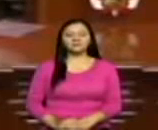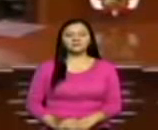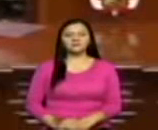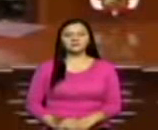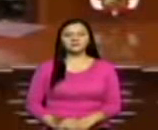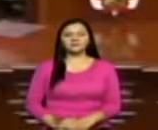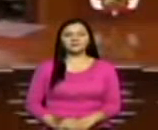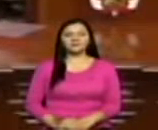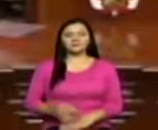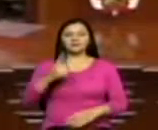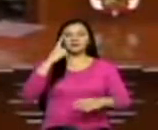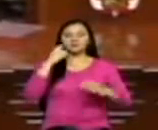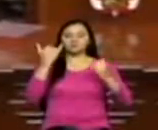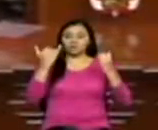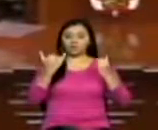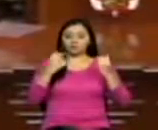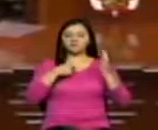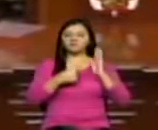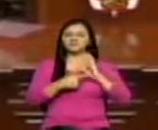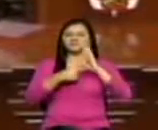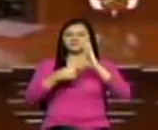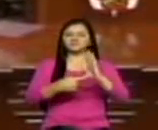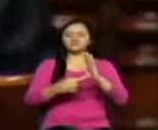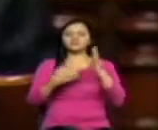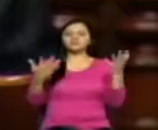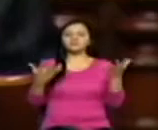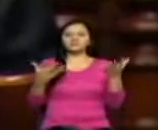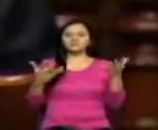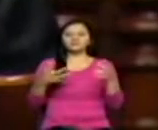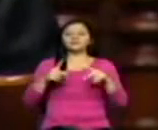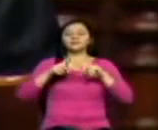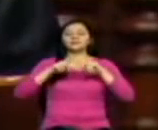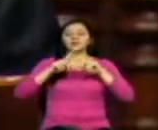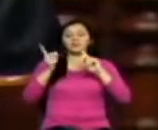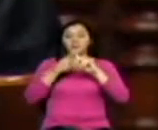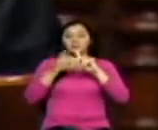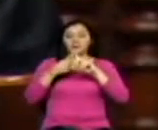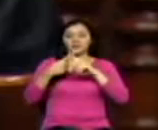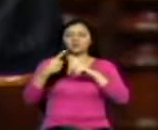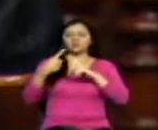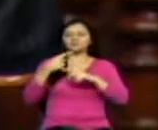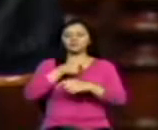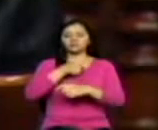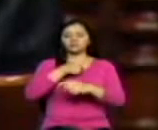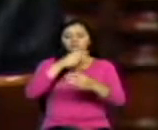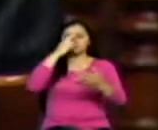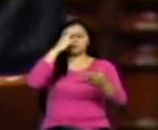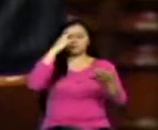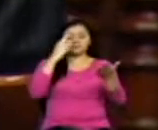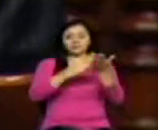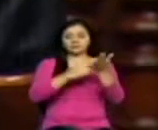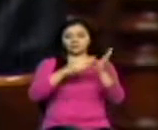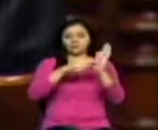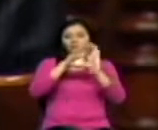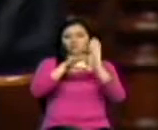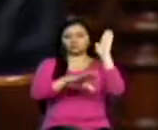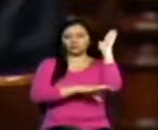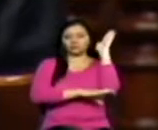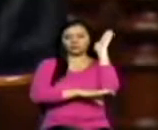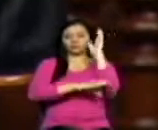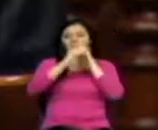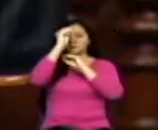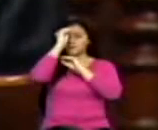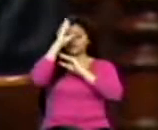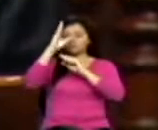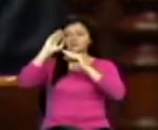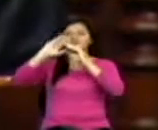Me presento ante el país, según el mandato de nuestra Constitución, no a rendir cuenta, como haré